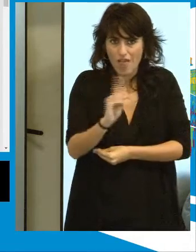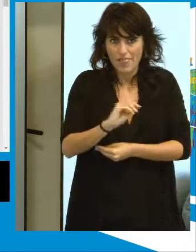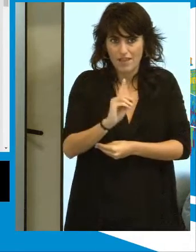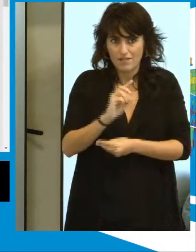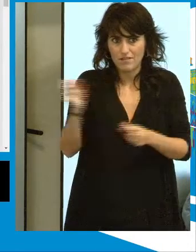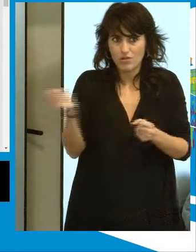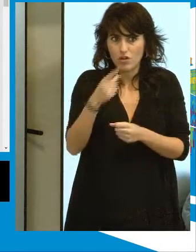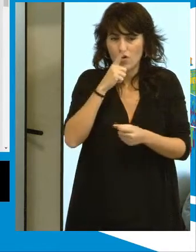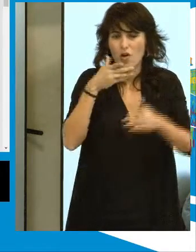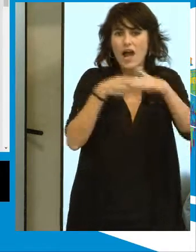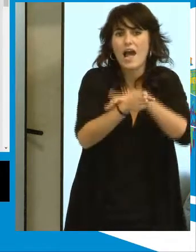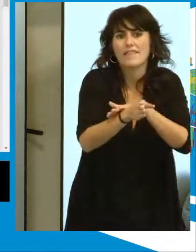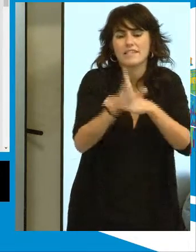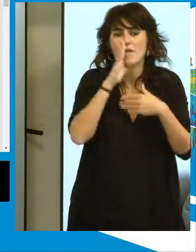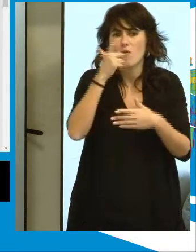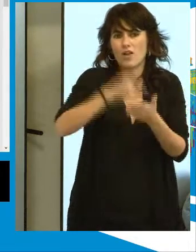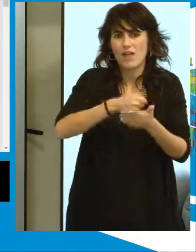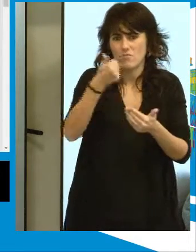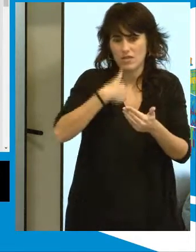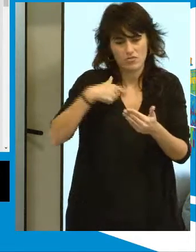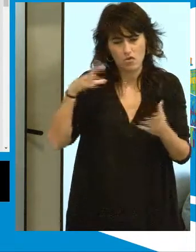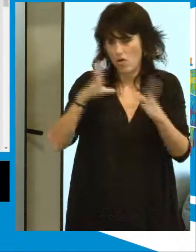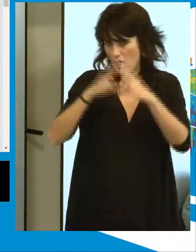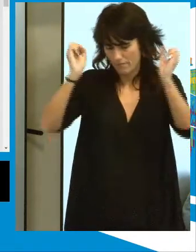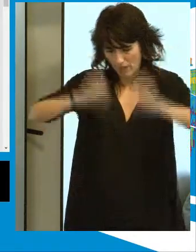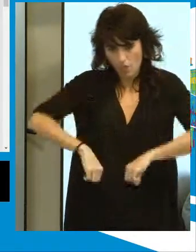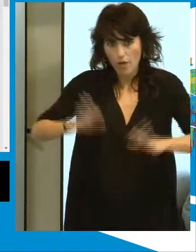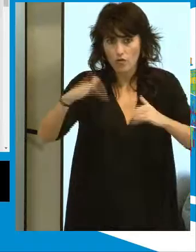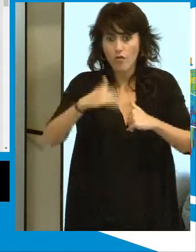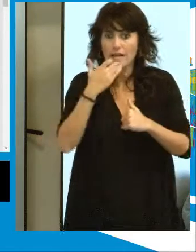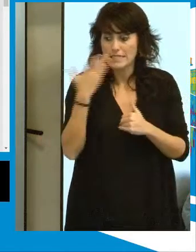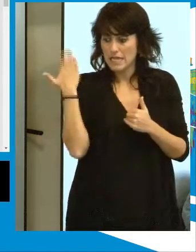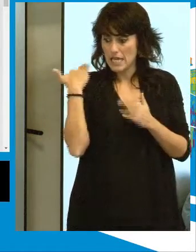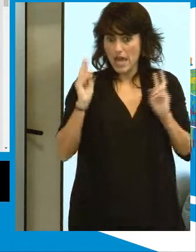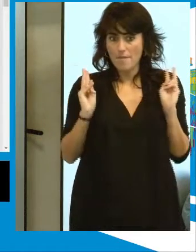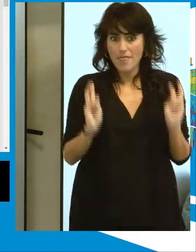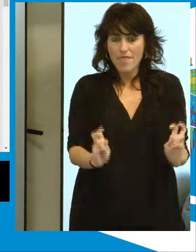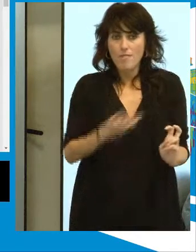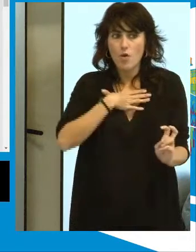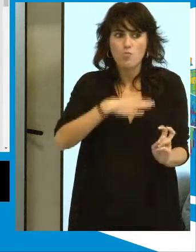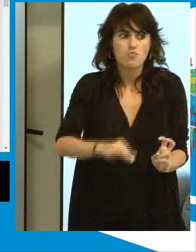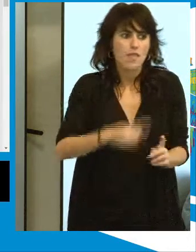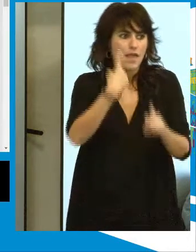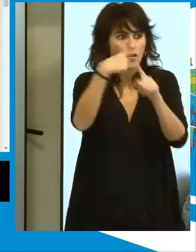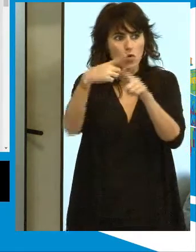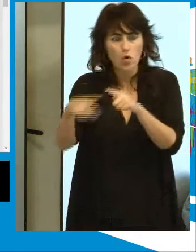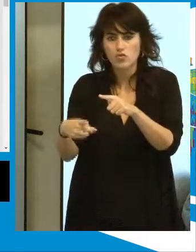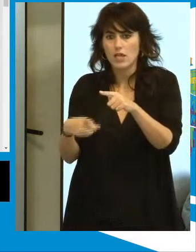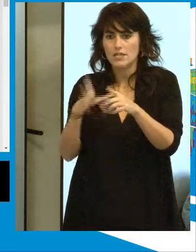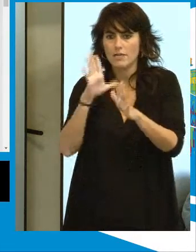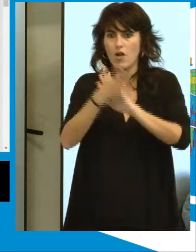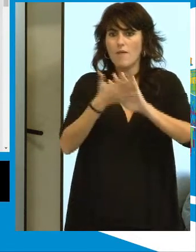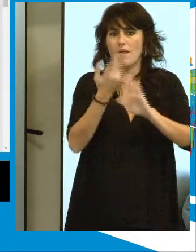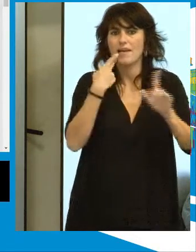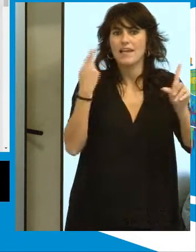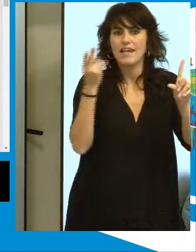más caro, o accesible porque es más caro. Yo no estoy de acuerdo. Si desde el principio podrá a lo mejor ciertas cosas, pero hablaba también de